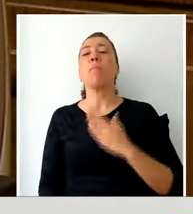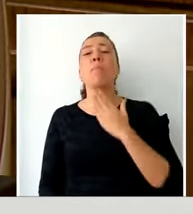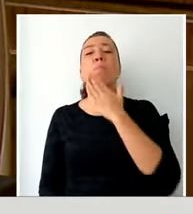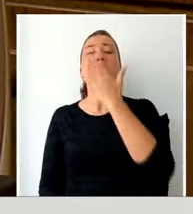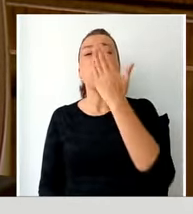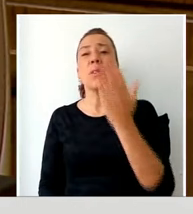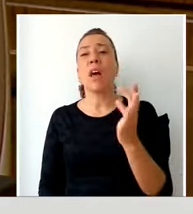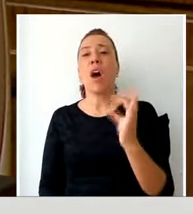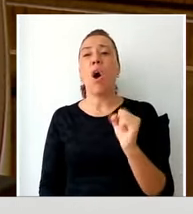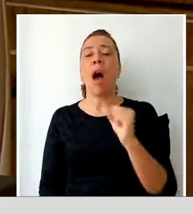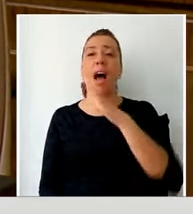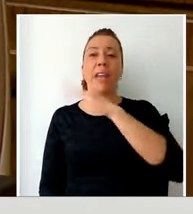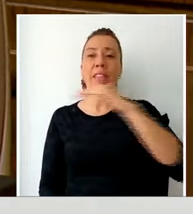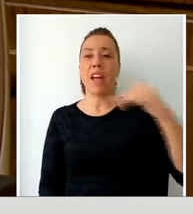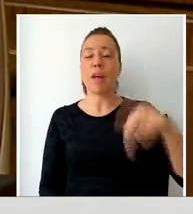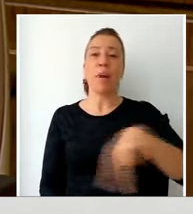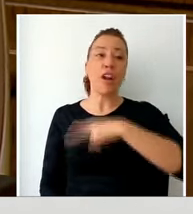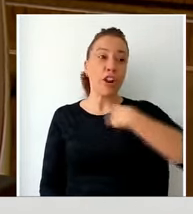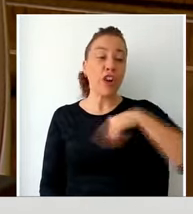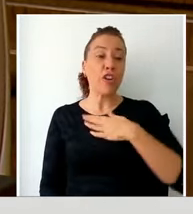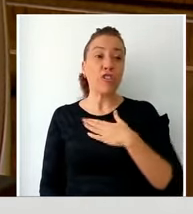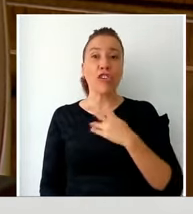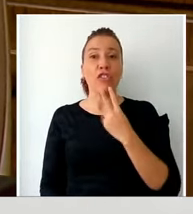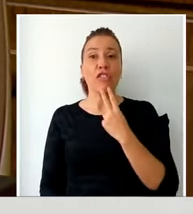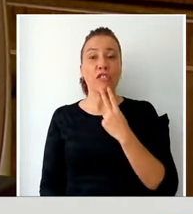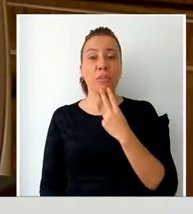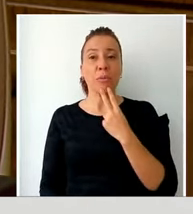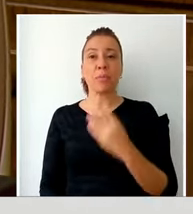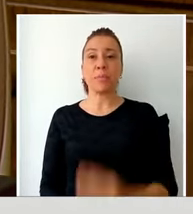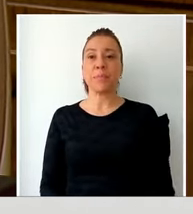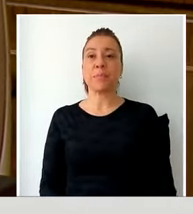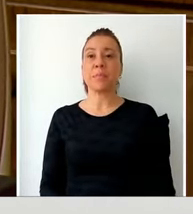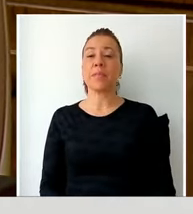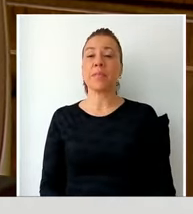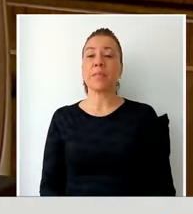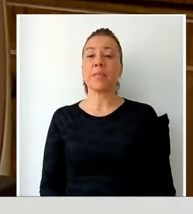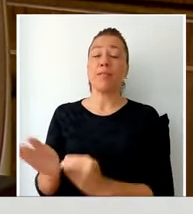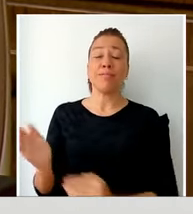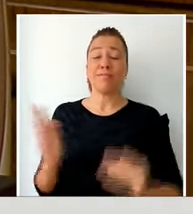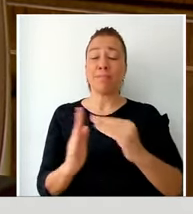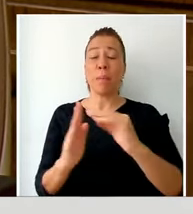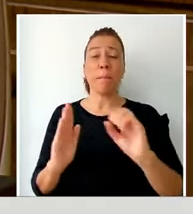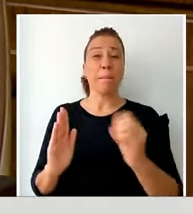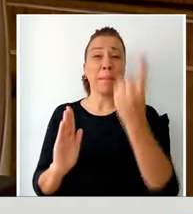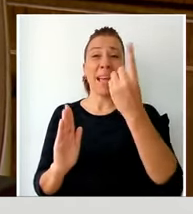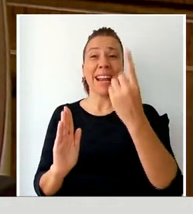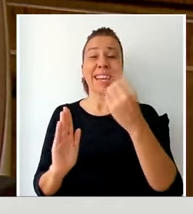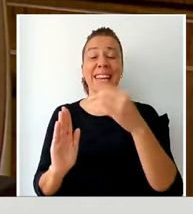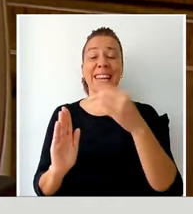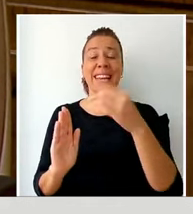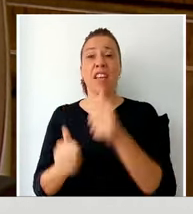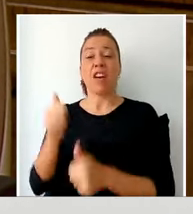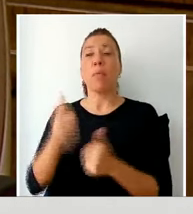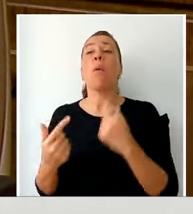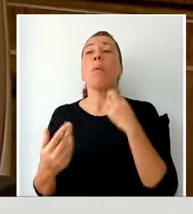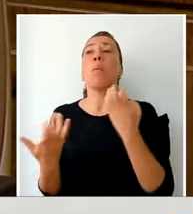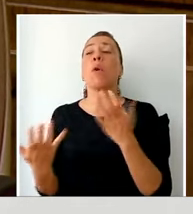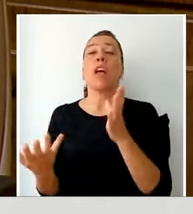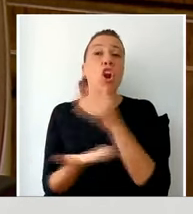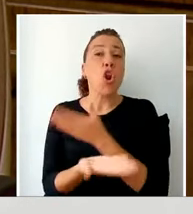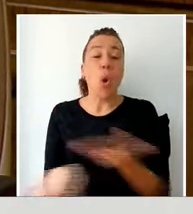atacama donde nosotros vivimos llegar a la alta competitividad justamente porque no tenemos hasta el día de